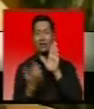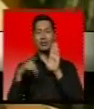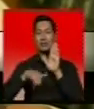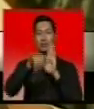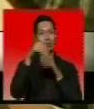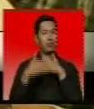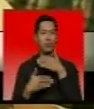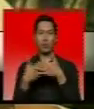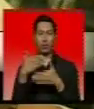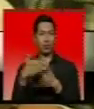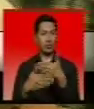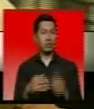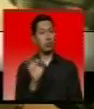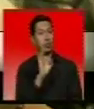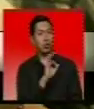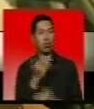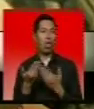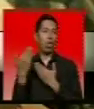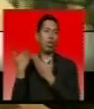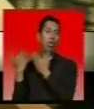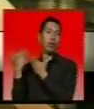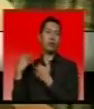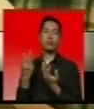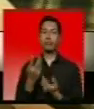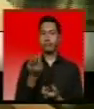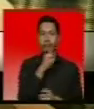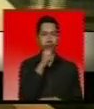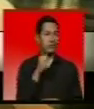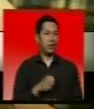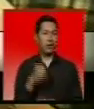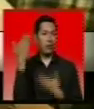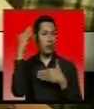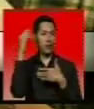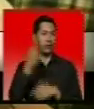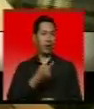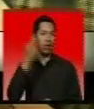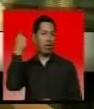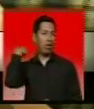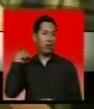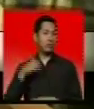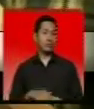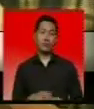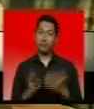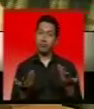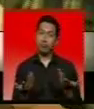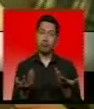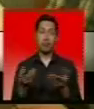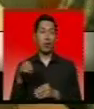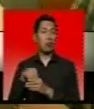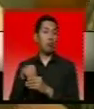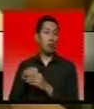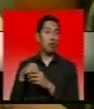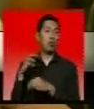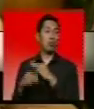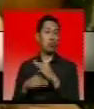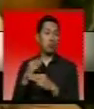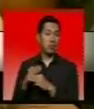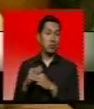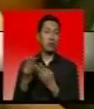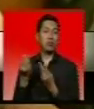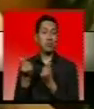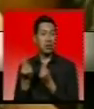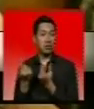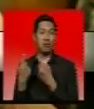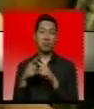el proceso o de retroceder a las viejas políticas neoliberales, al Fondo Monetario Internacional, como ya lo proponen